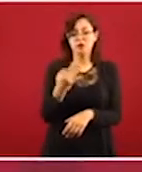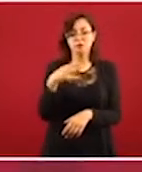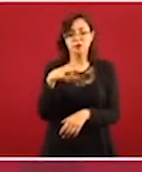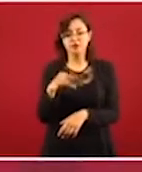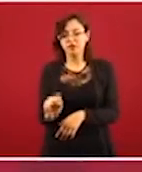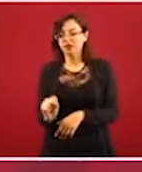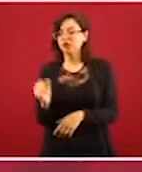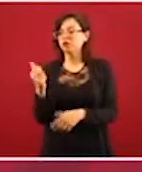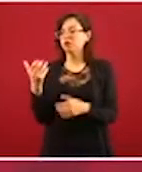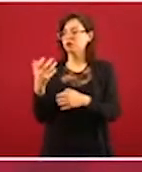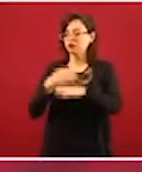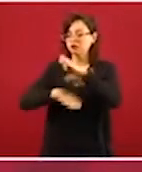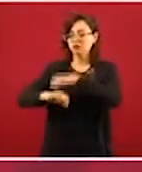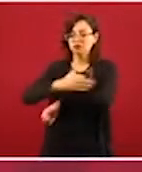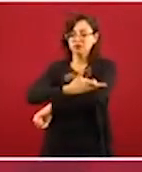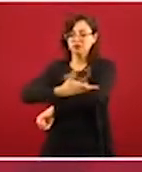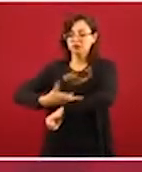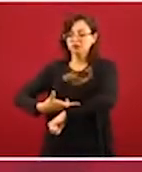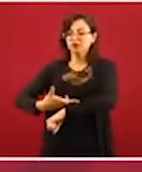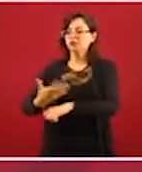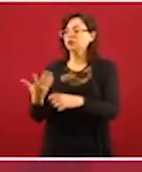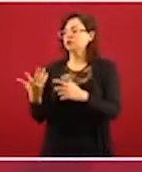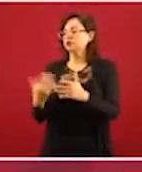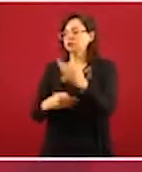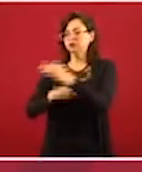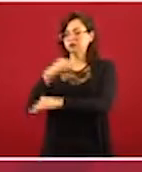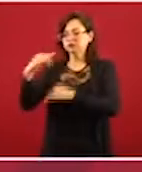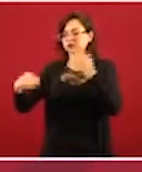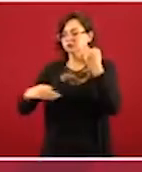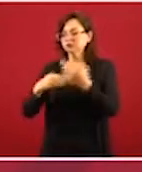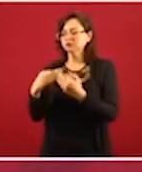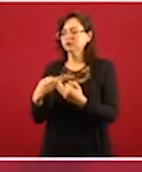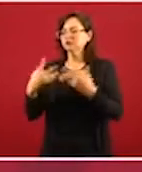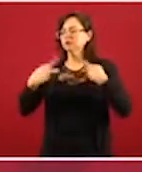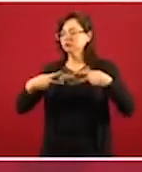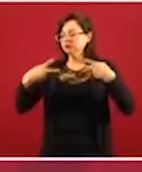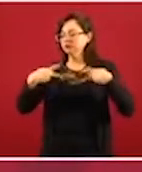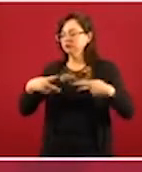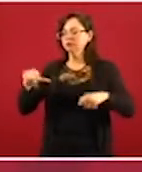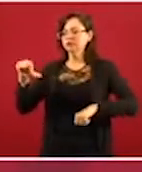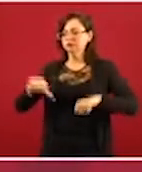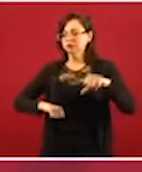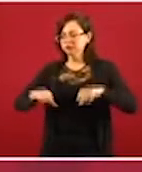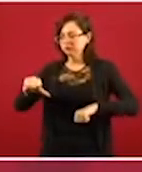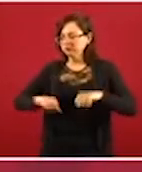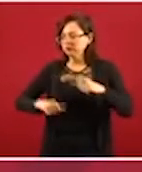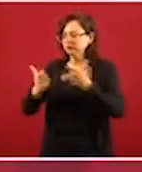familiares, en toda la actividad económica formal e informal.